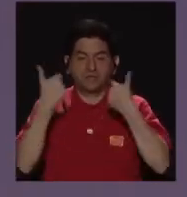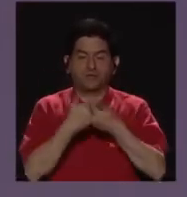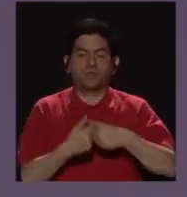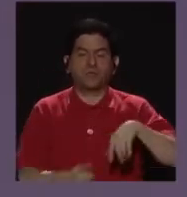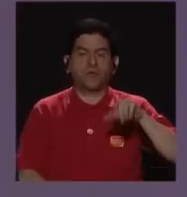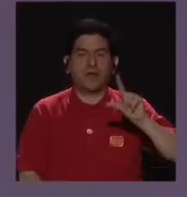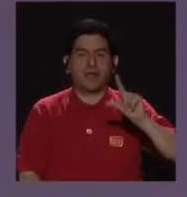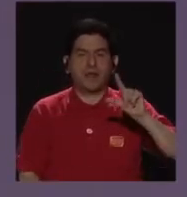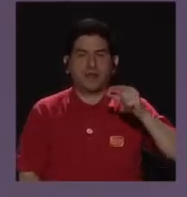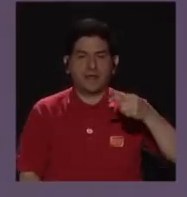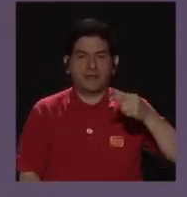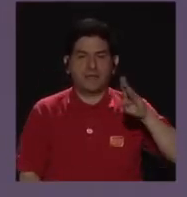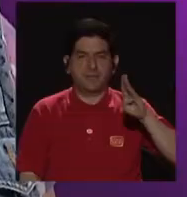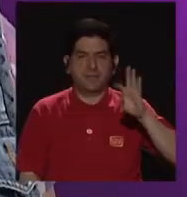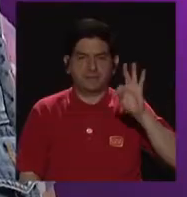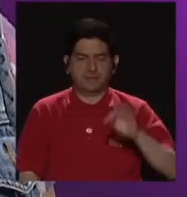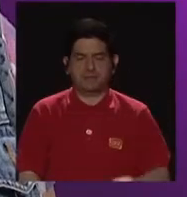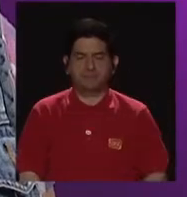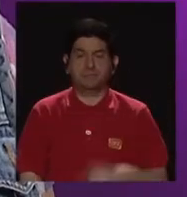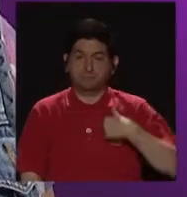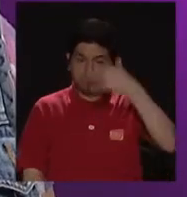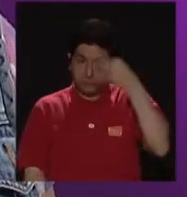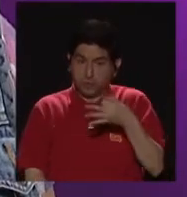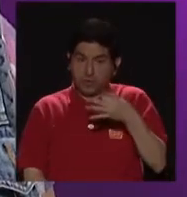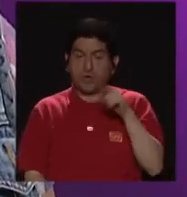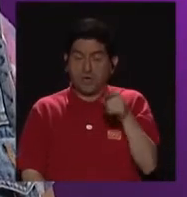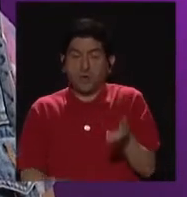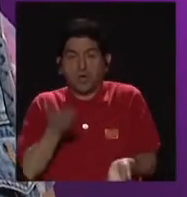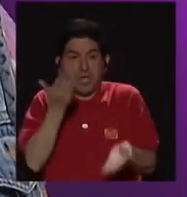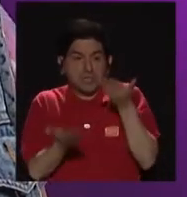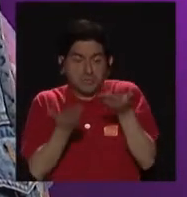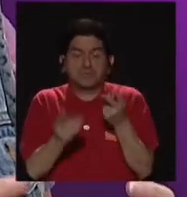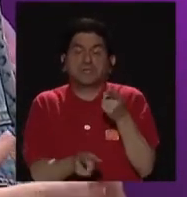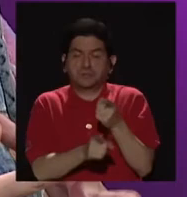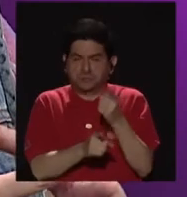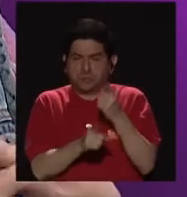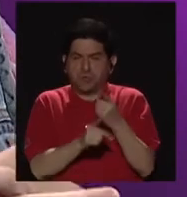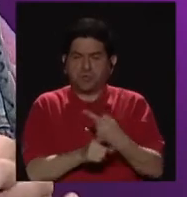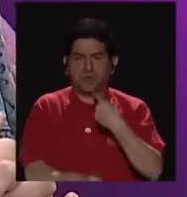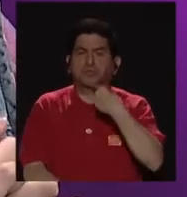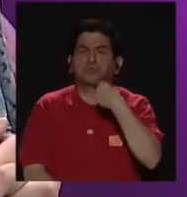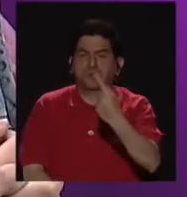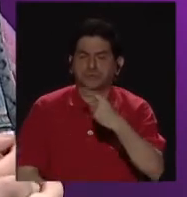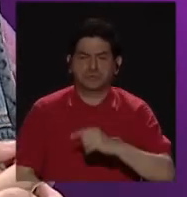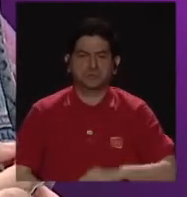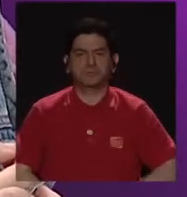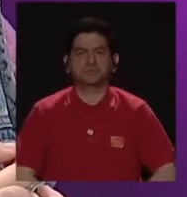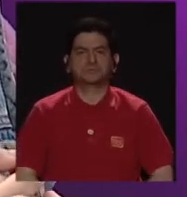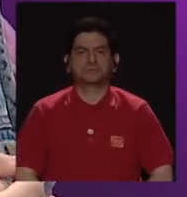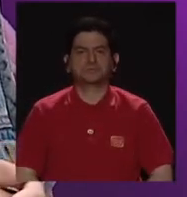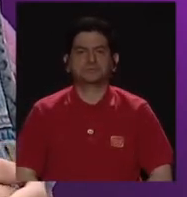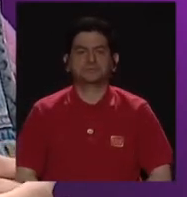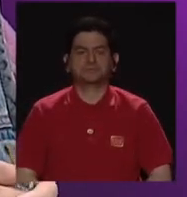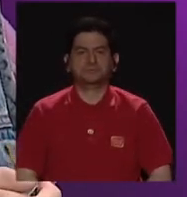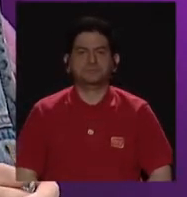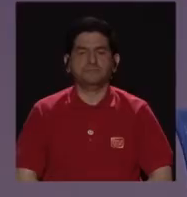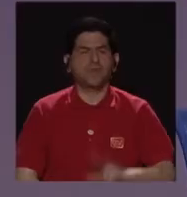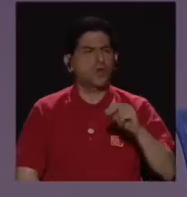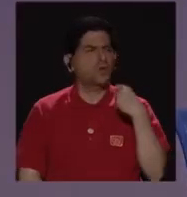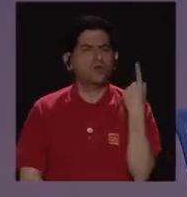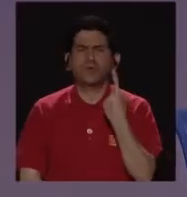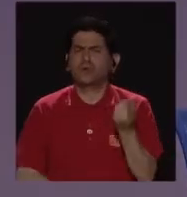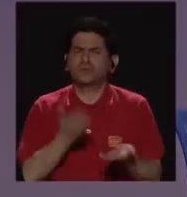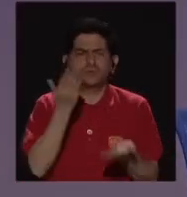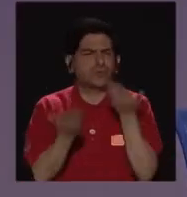creo yo que es algo de presión dijo que lo que efectivamente hay que rescatar ya no sólo